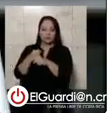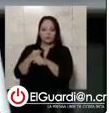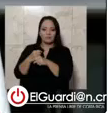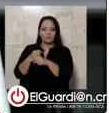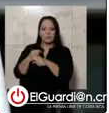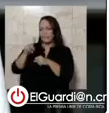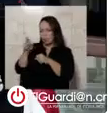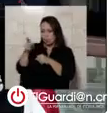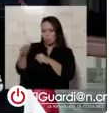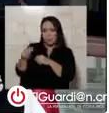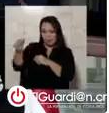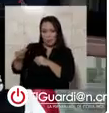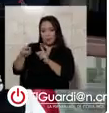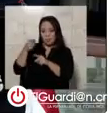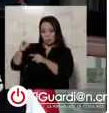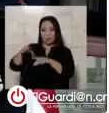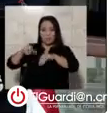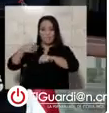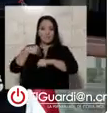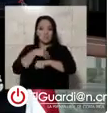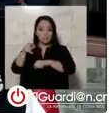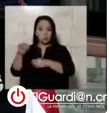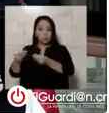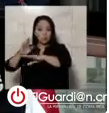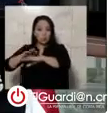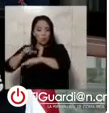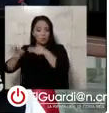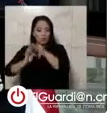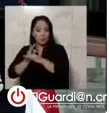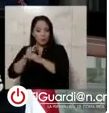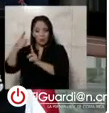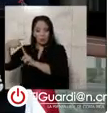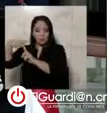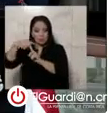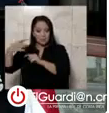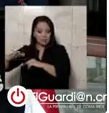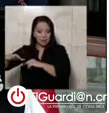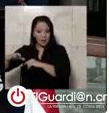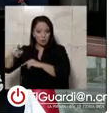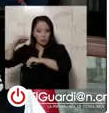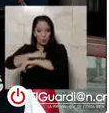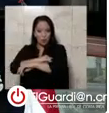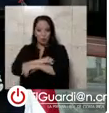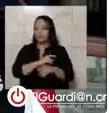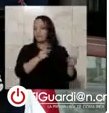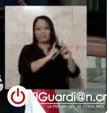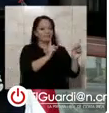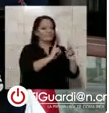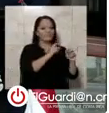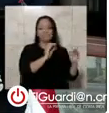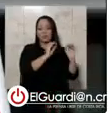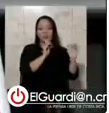ha otorgado, desde que usted es ministro, ha habido una concesión a taxistas anaranjados en el aeropuerto? No, ninguna. No,